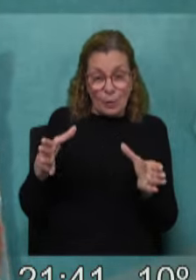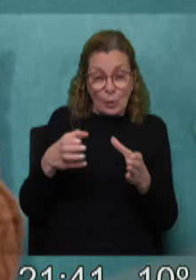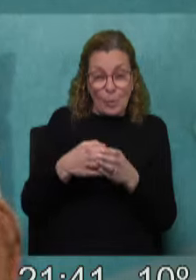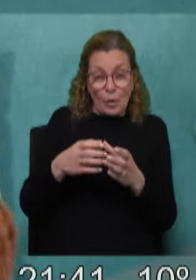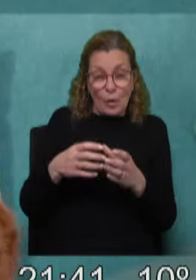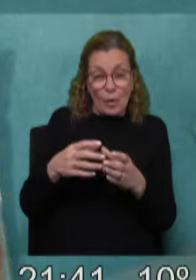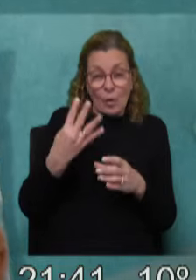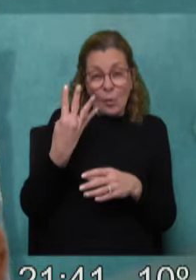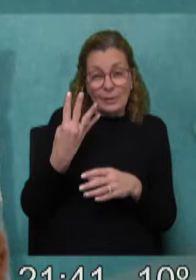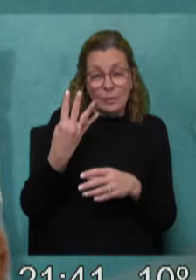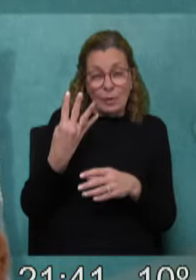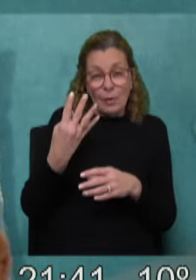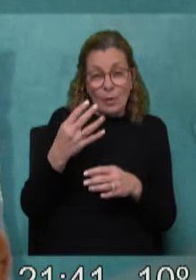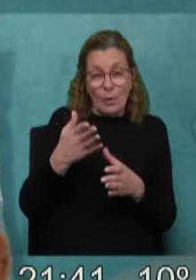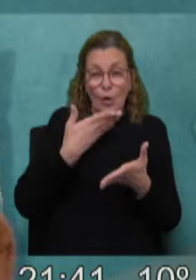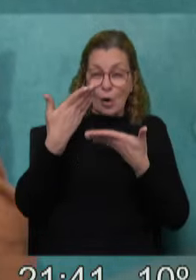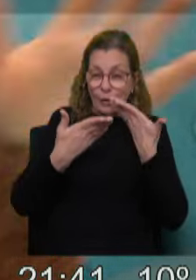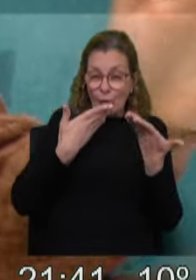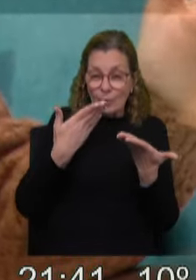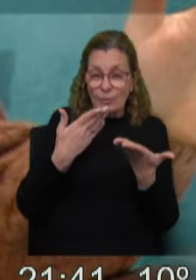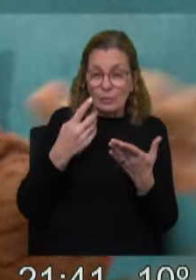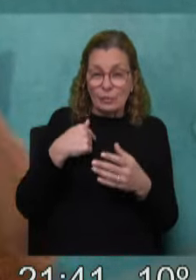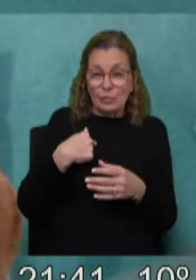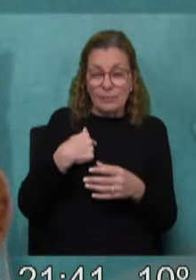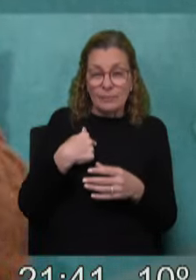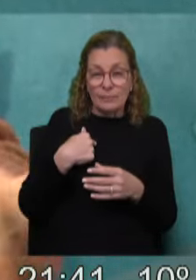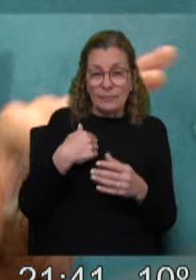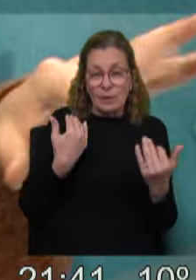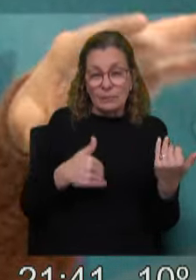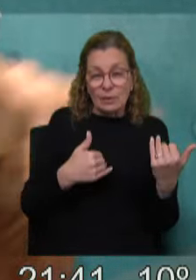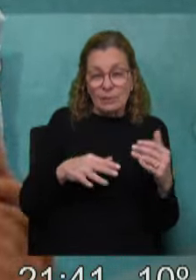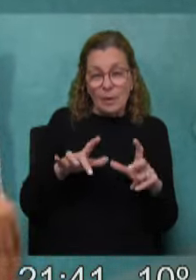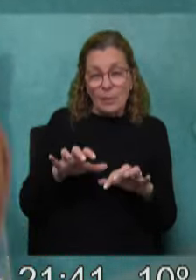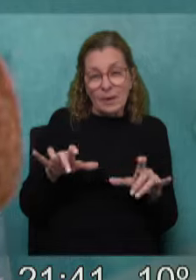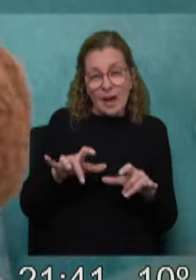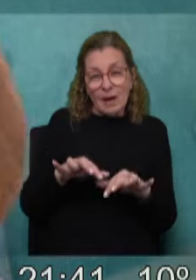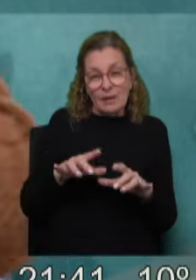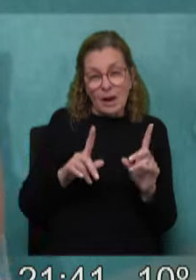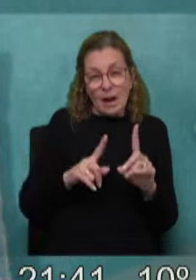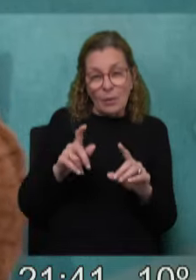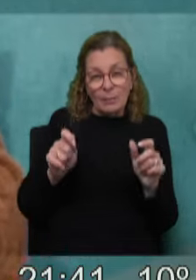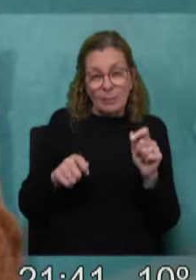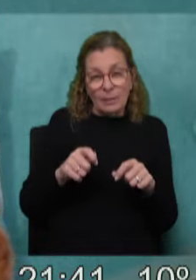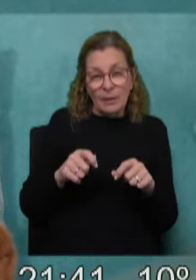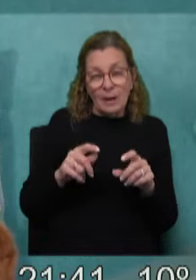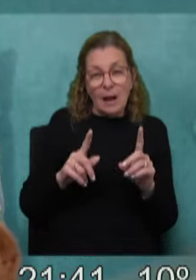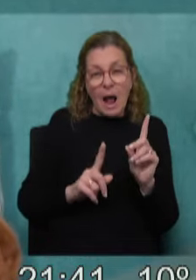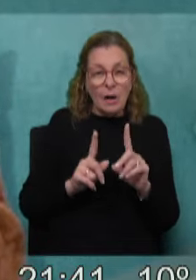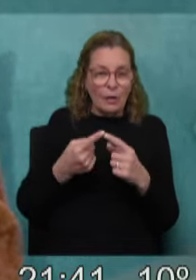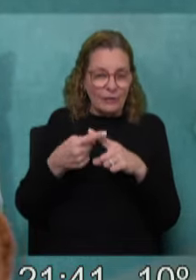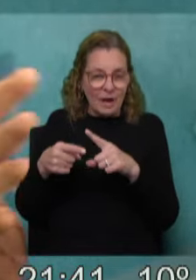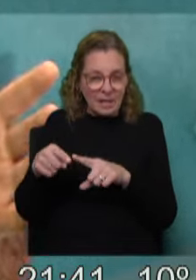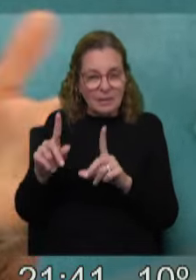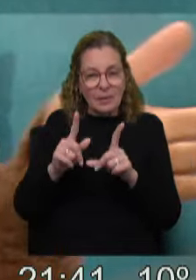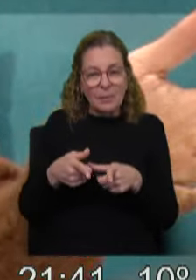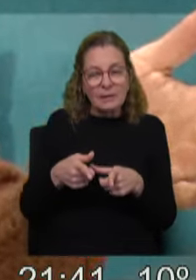armé, 4 coreutas. Y yo, tocando la guitarra, tocando el piano, algún cacharrito, alguna percu también.